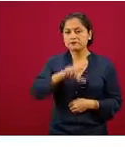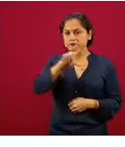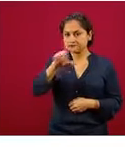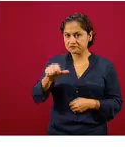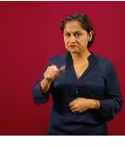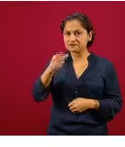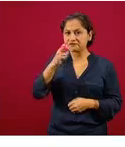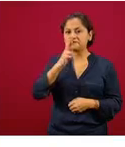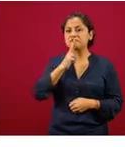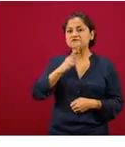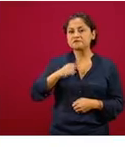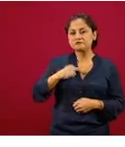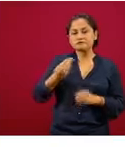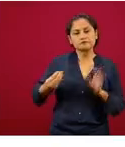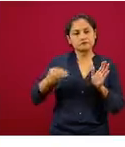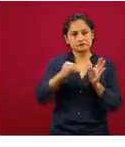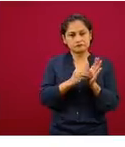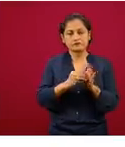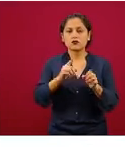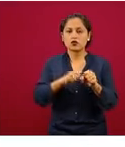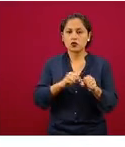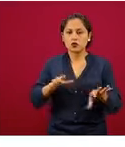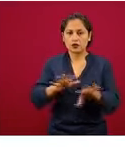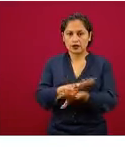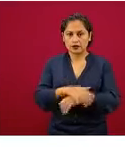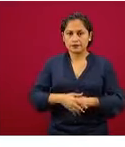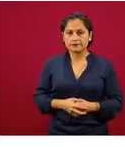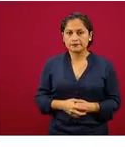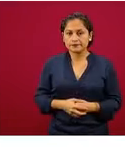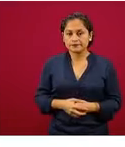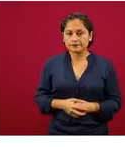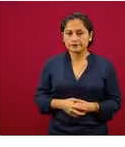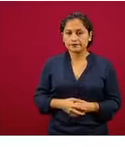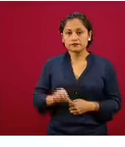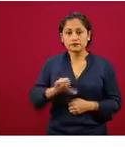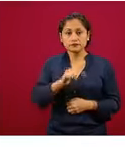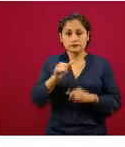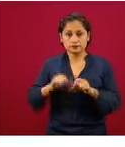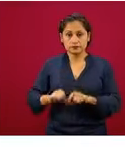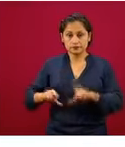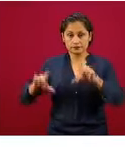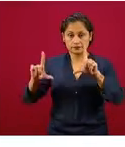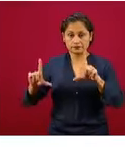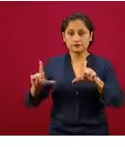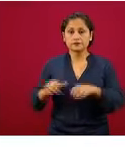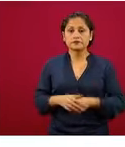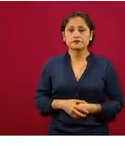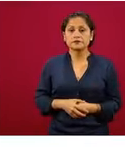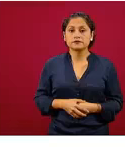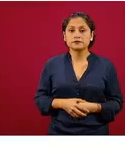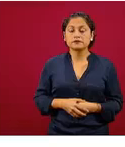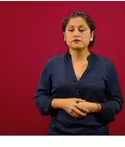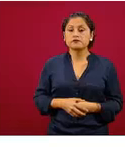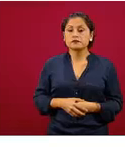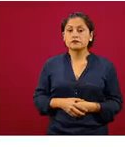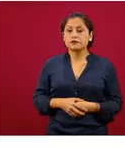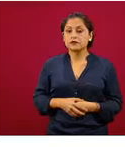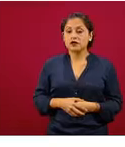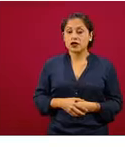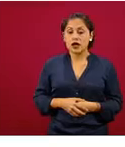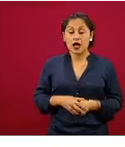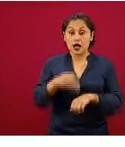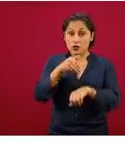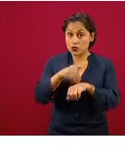o descartarlas también. En la siguiente diapositiva veremos también los mismos números, pero ahora